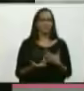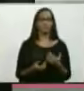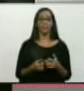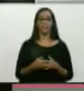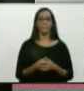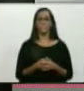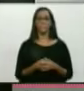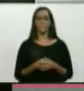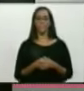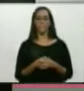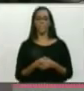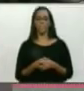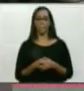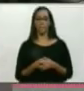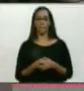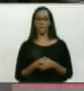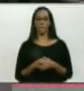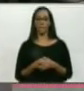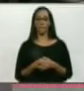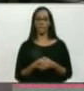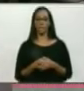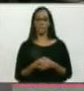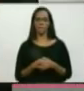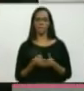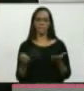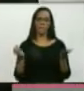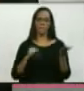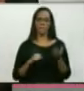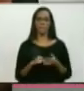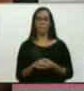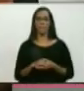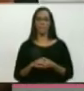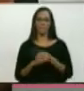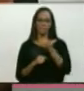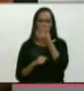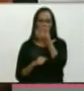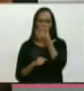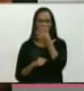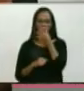desinstitucionalización. Di pelmazo que te suena. Pelmazo. O sea, hermano,